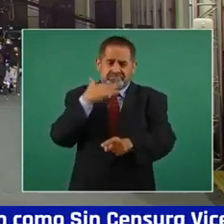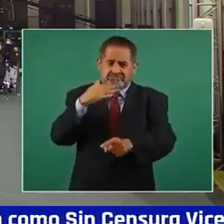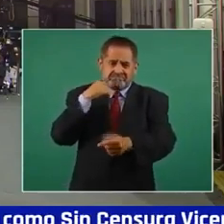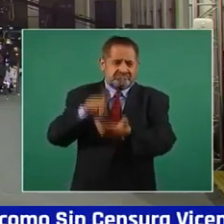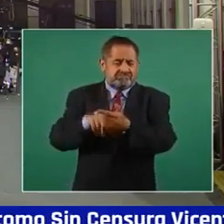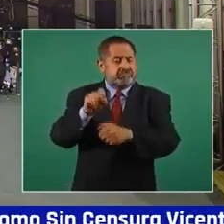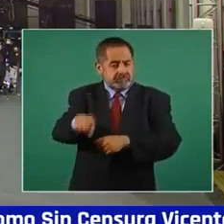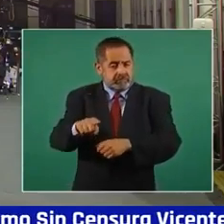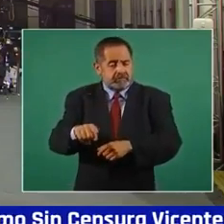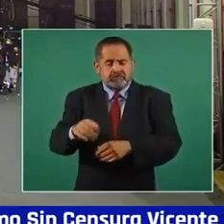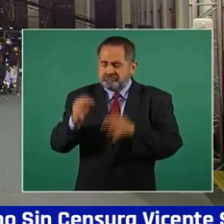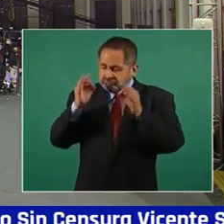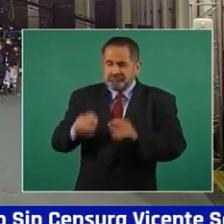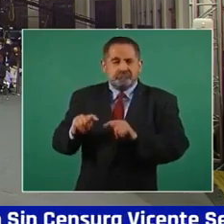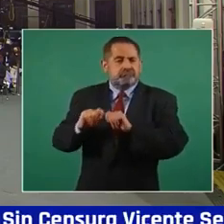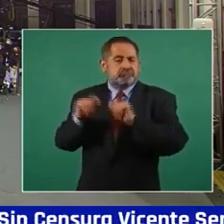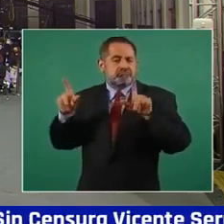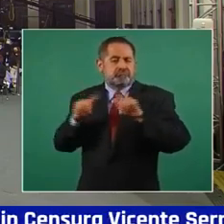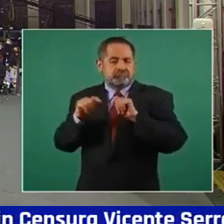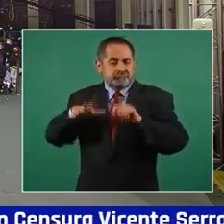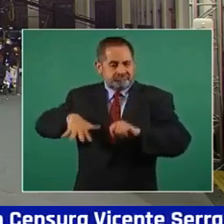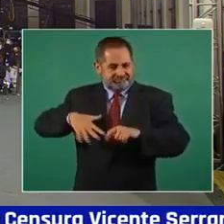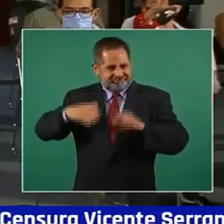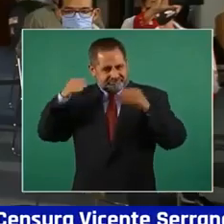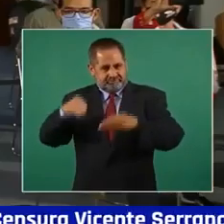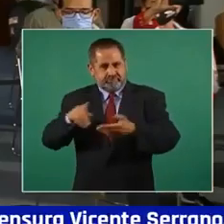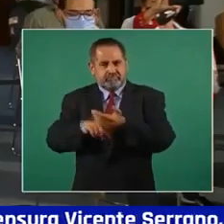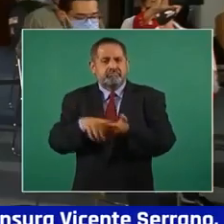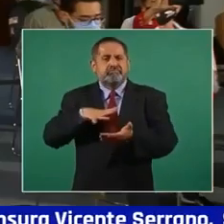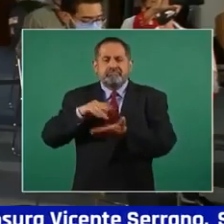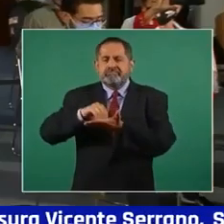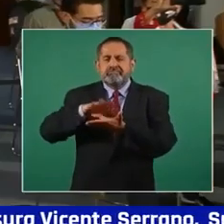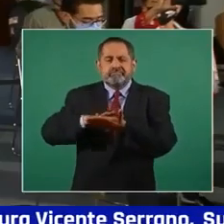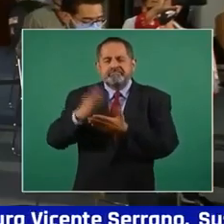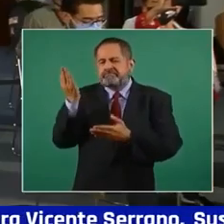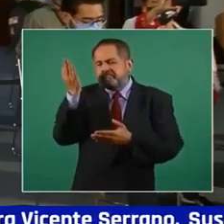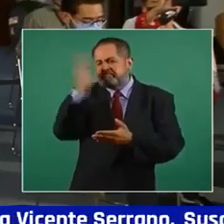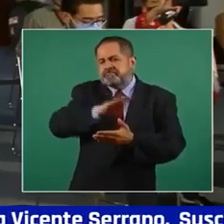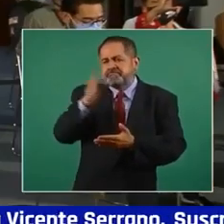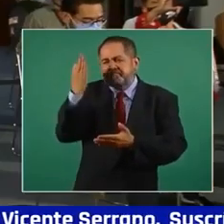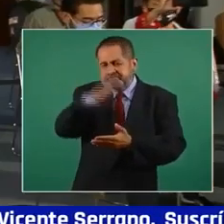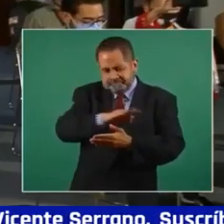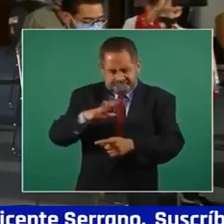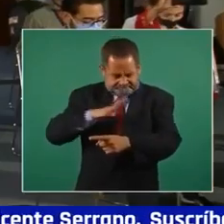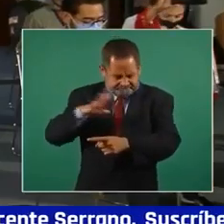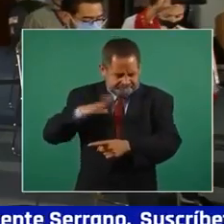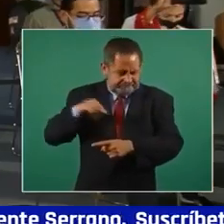específico de Tlaxcala, que es el que ahora hablamos, registro de datos falsos.